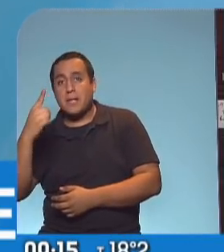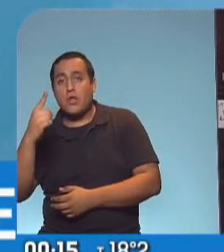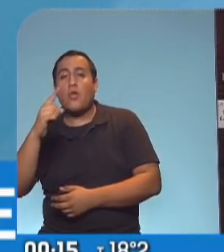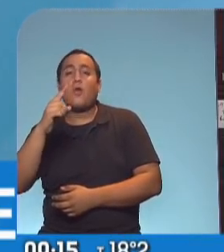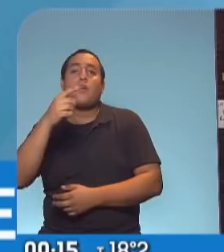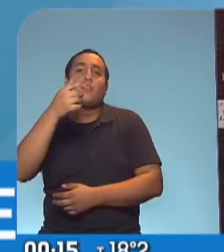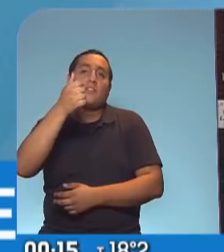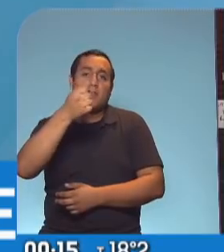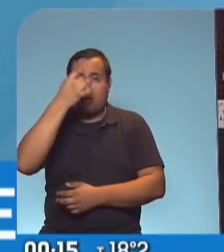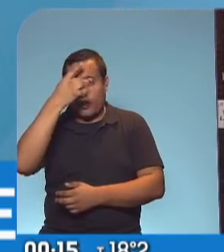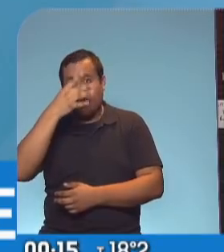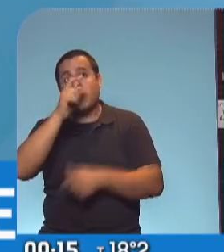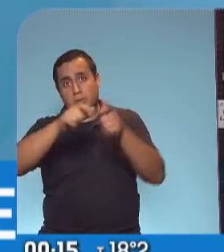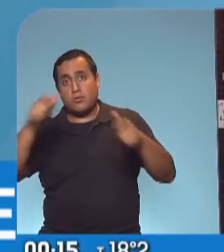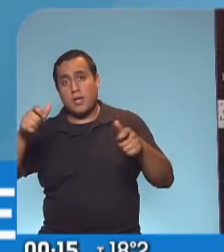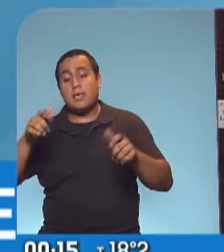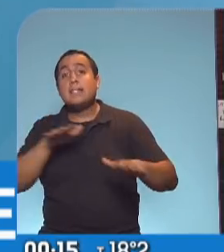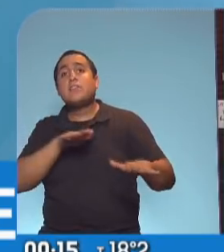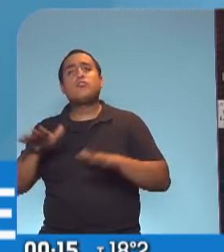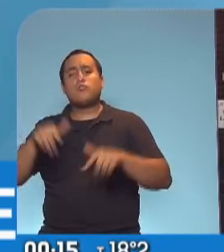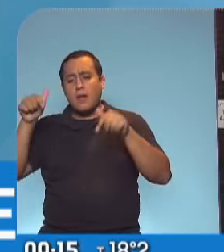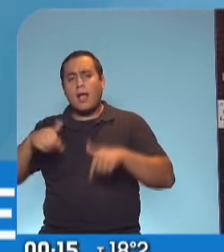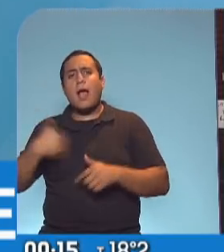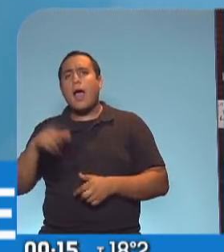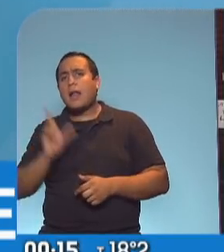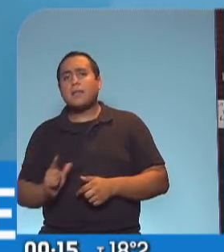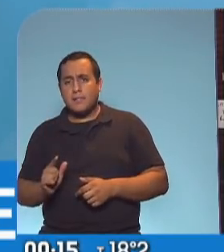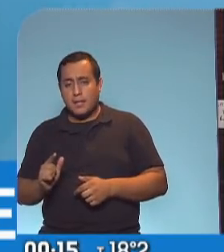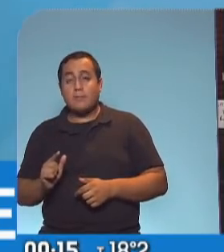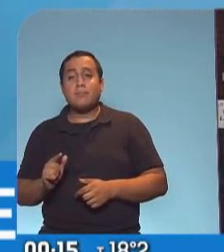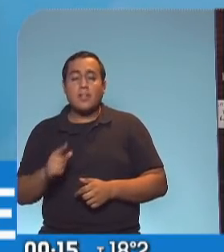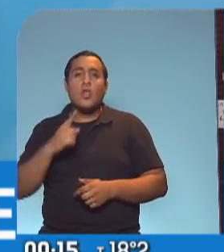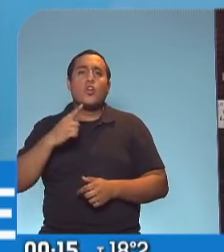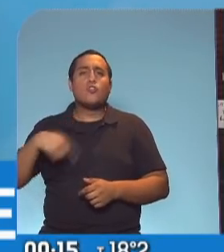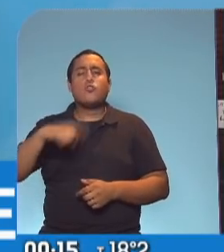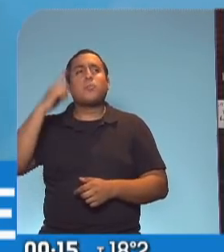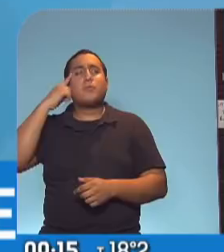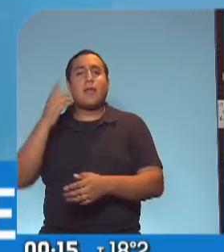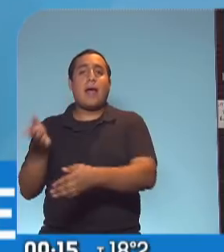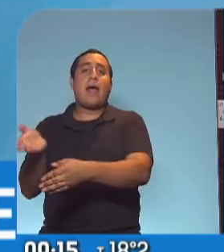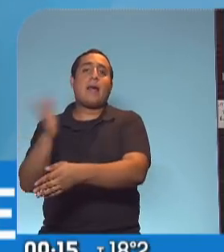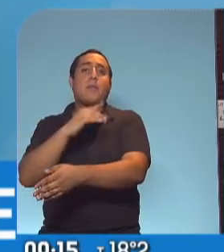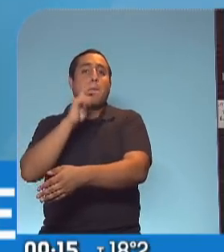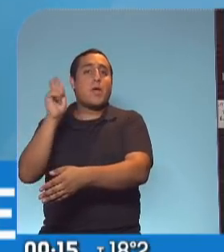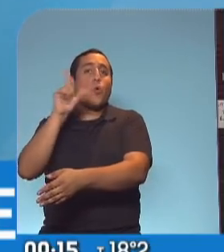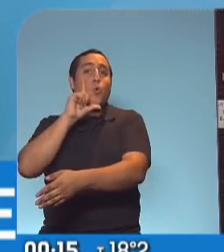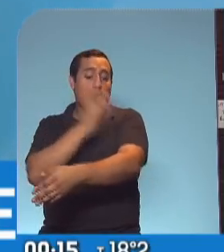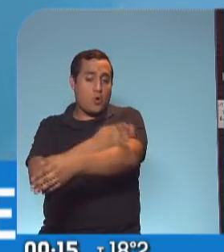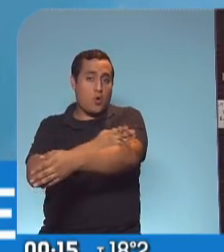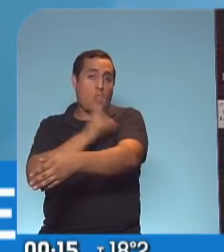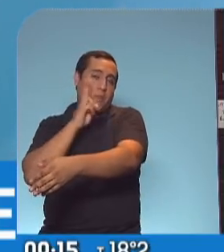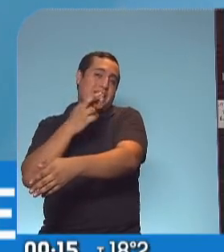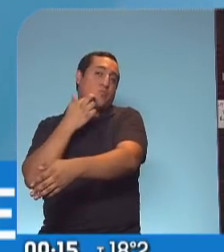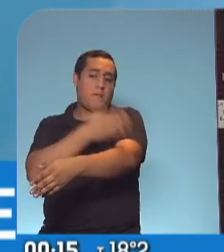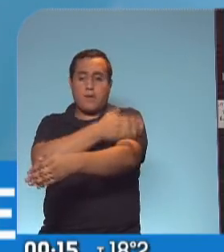730.612 casos. La situación en Argentina, para la temporada que nosotros tomamos desde el mes de julio del 2019